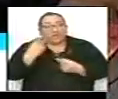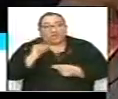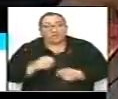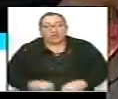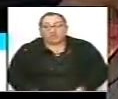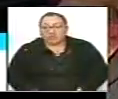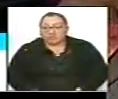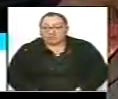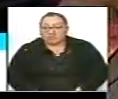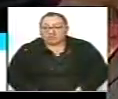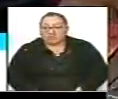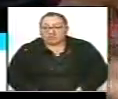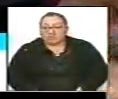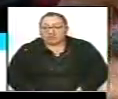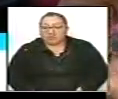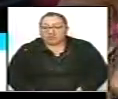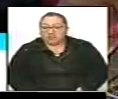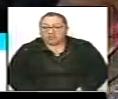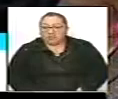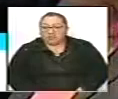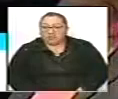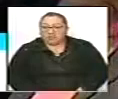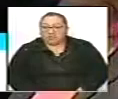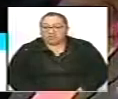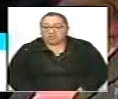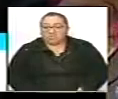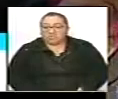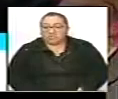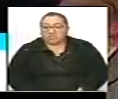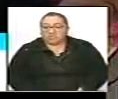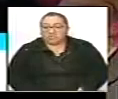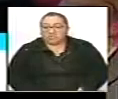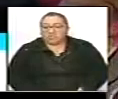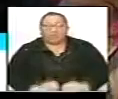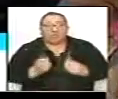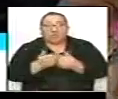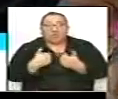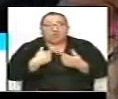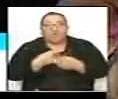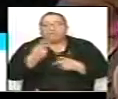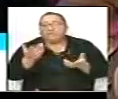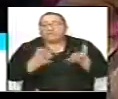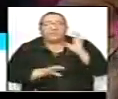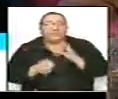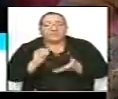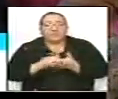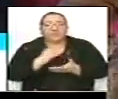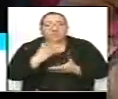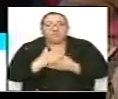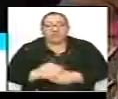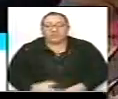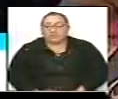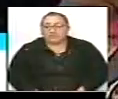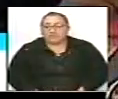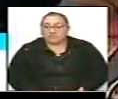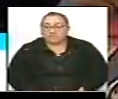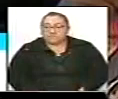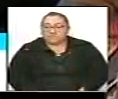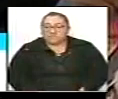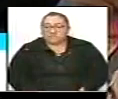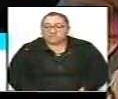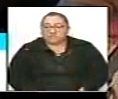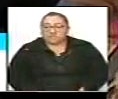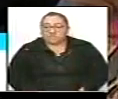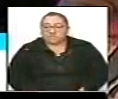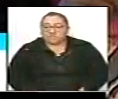alternativa, el Congreso está debilitado, los partidos políticos también, no tenemos la alternativa al poder enfrentar una situación como esa. Y entonces, claro,